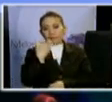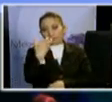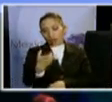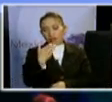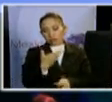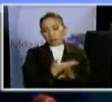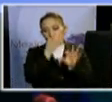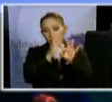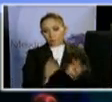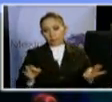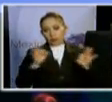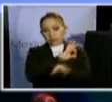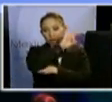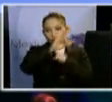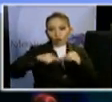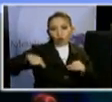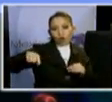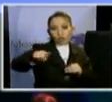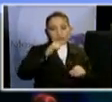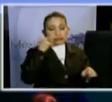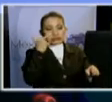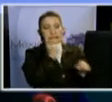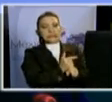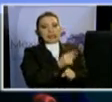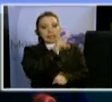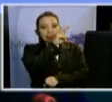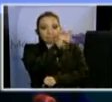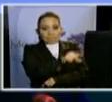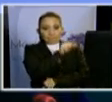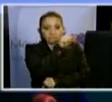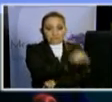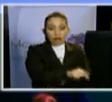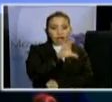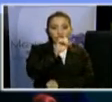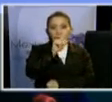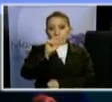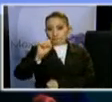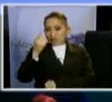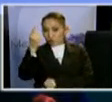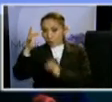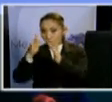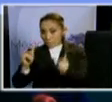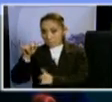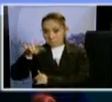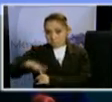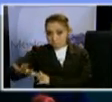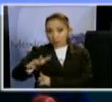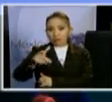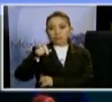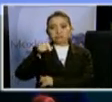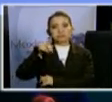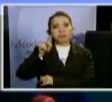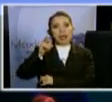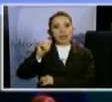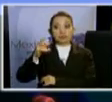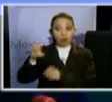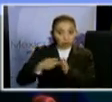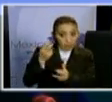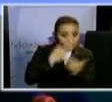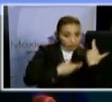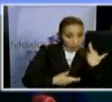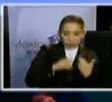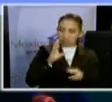es muy importante que todos nosotros nos demos cuenta que la COP21 en París marca un punto de no regreso